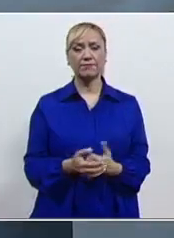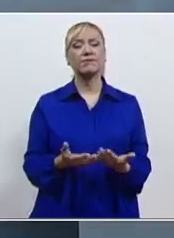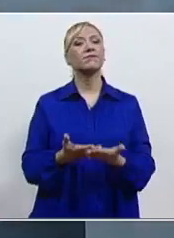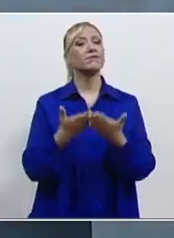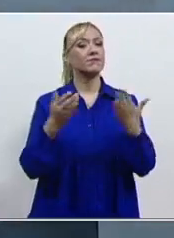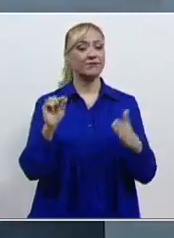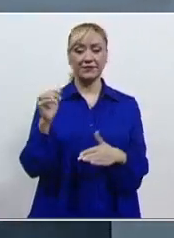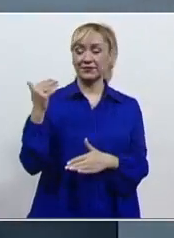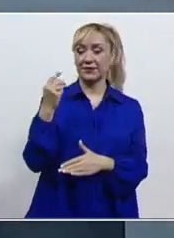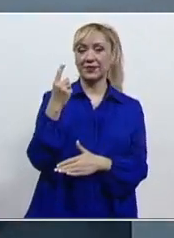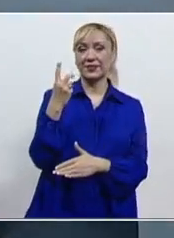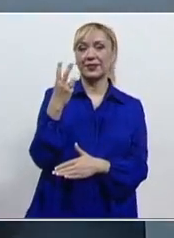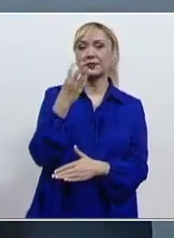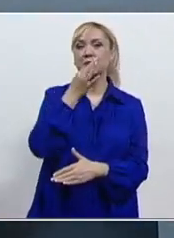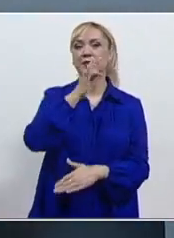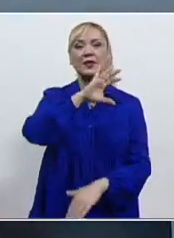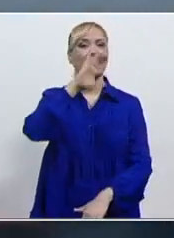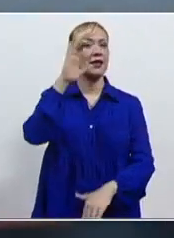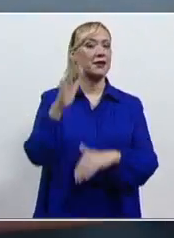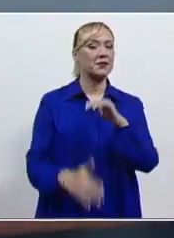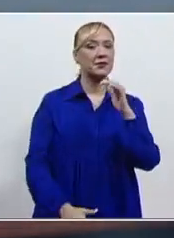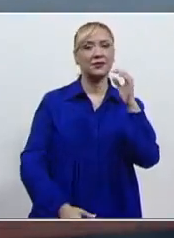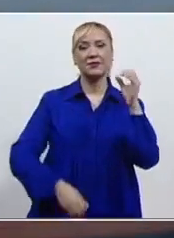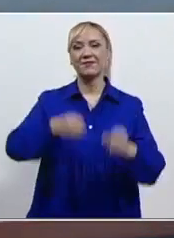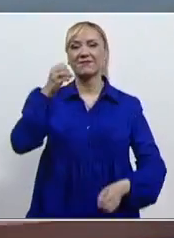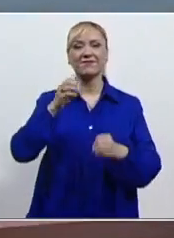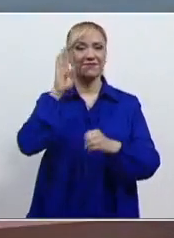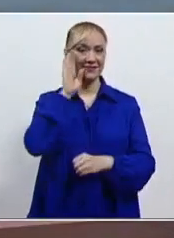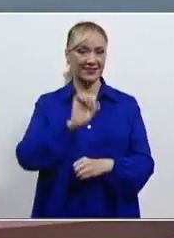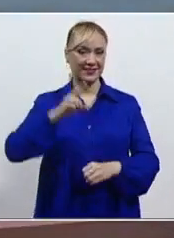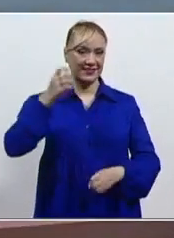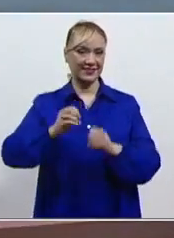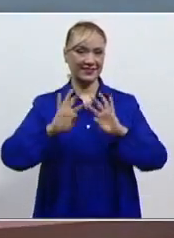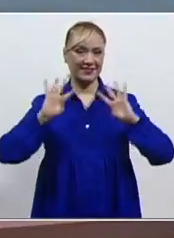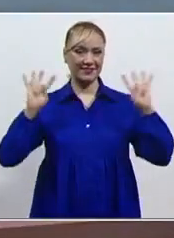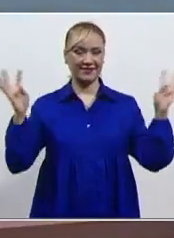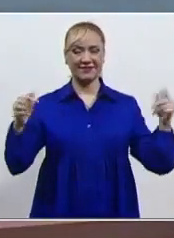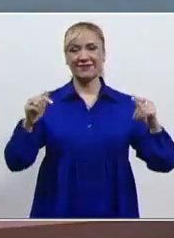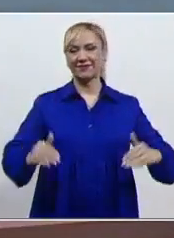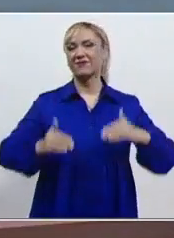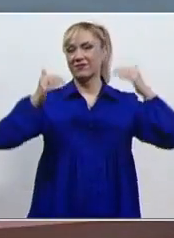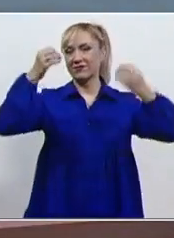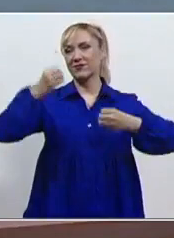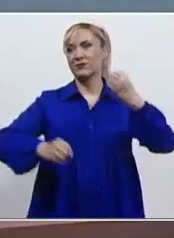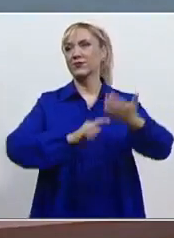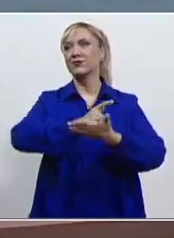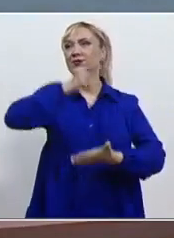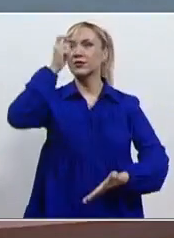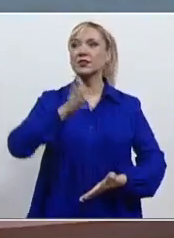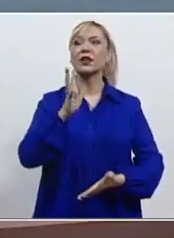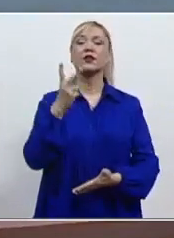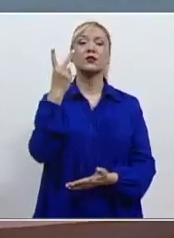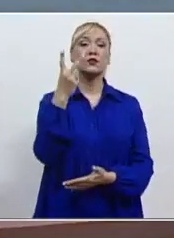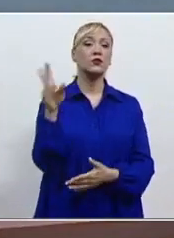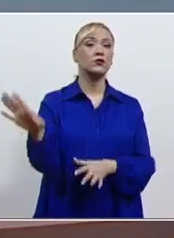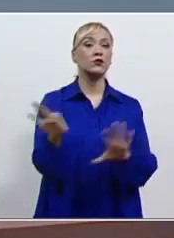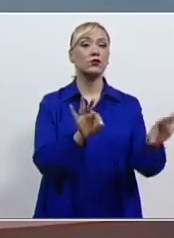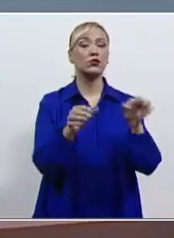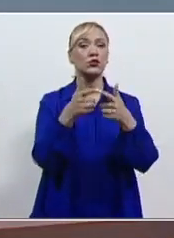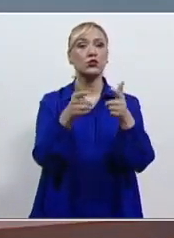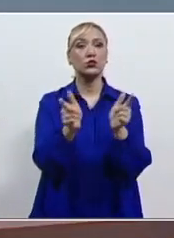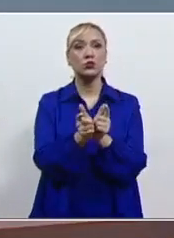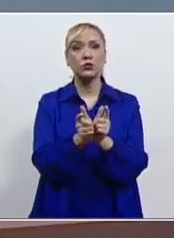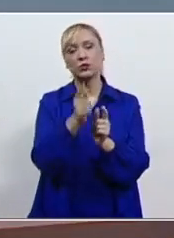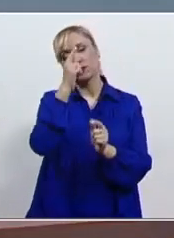Hace unos minutos concluyó la sesión del Pleno de Ministras y Ministros de la Suprema Corte en donde se definieron las dos ternas que serán enviadas